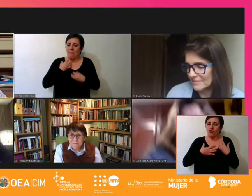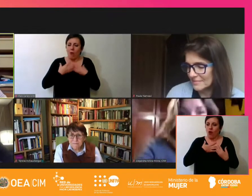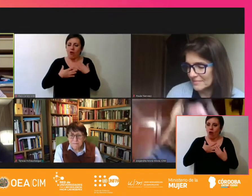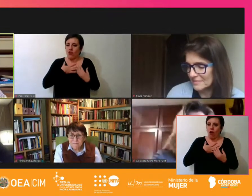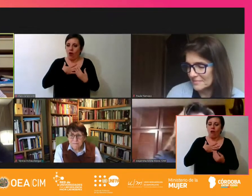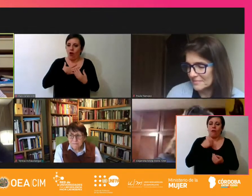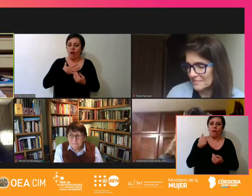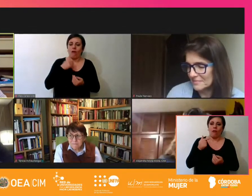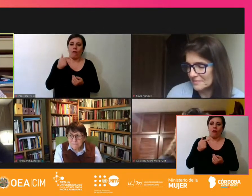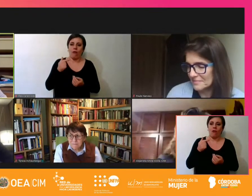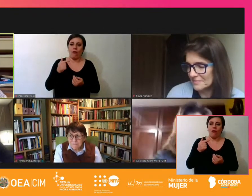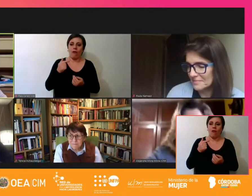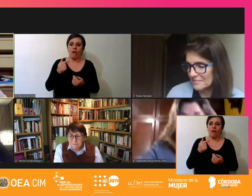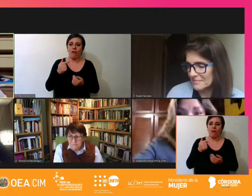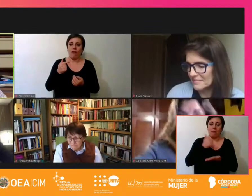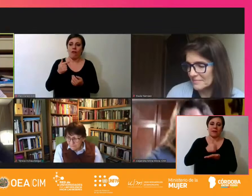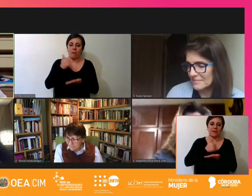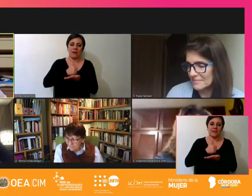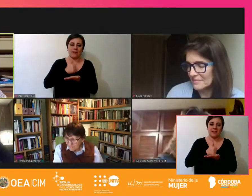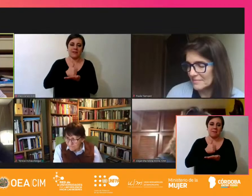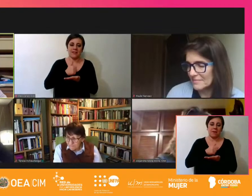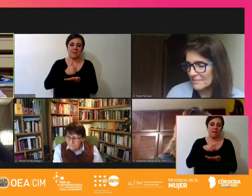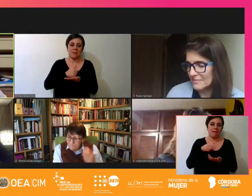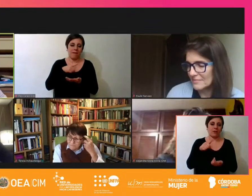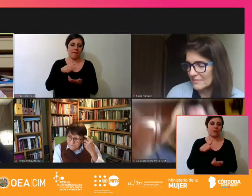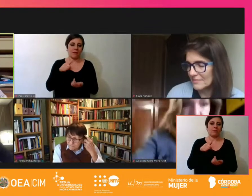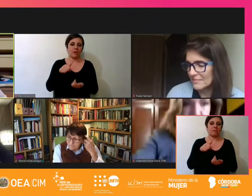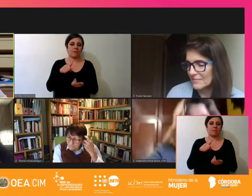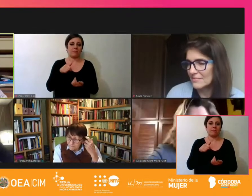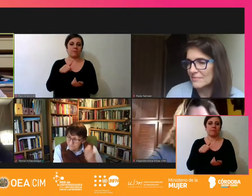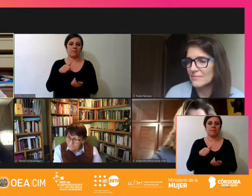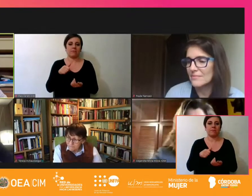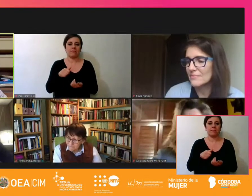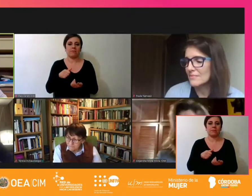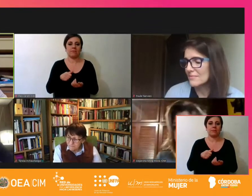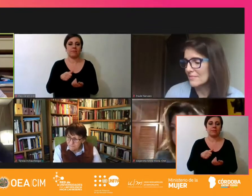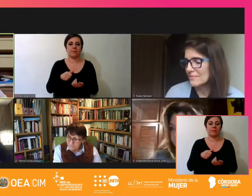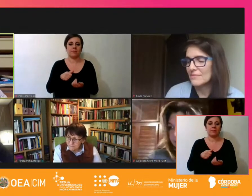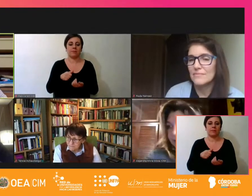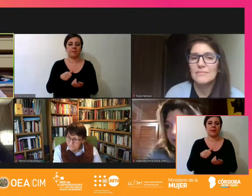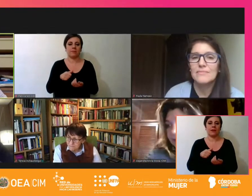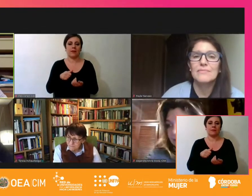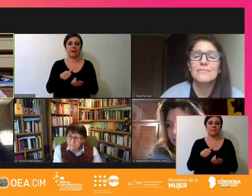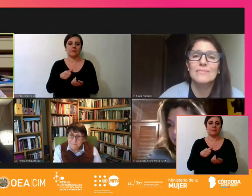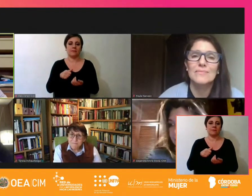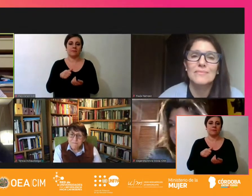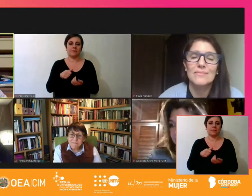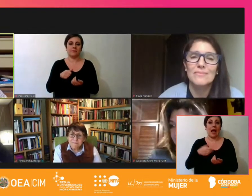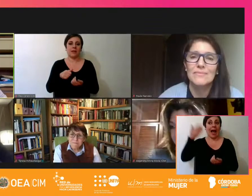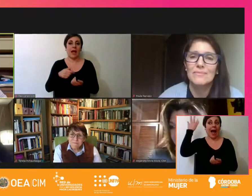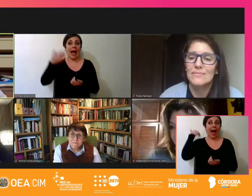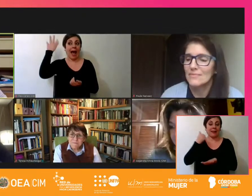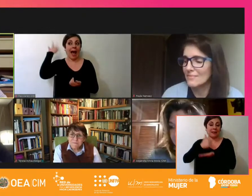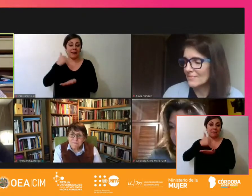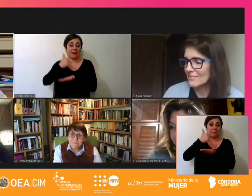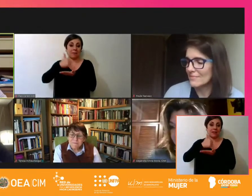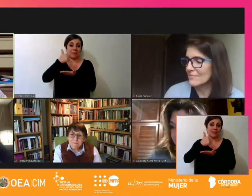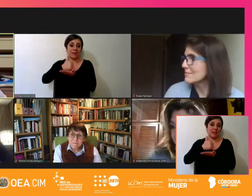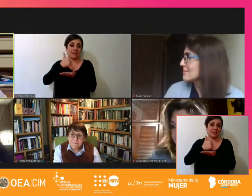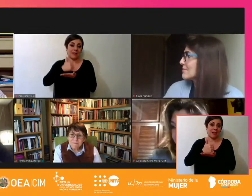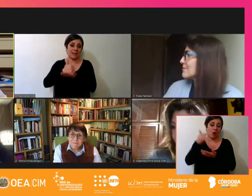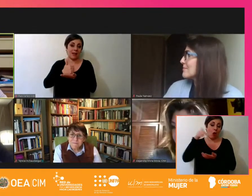de esta edición, que tal como señalaba la ministra, había sido en formato presencial, y hoy, a pesar